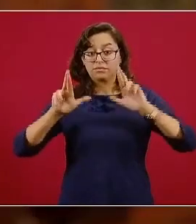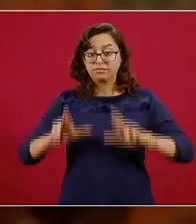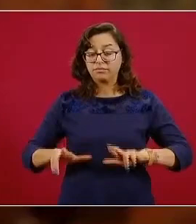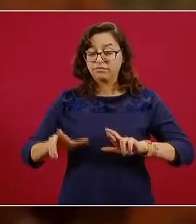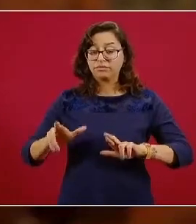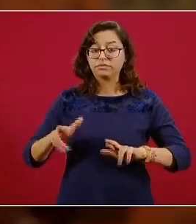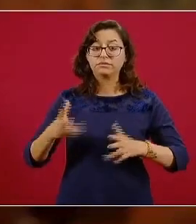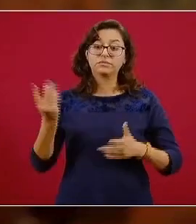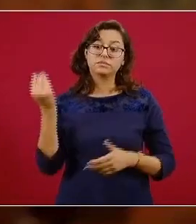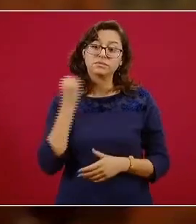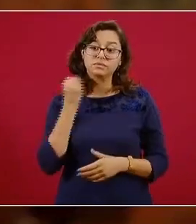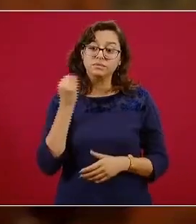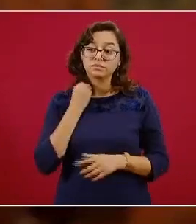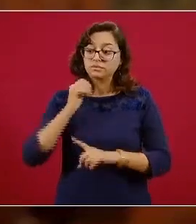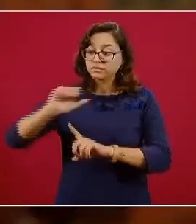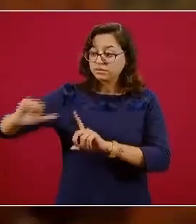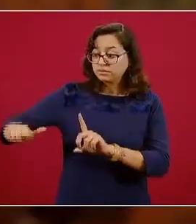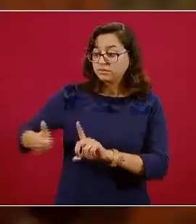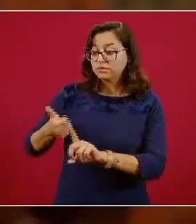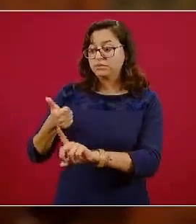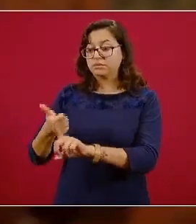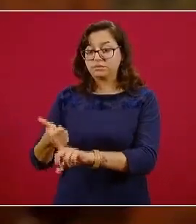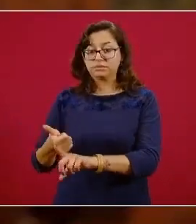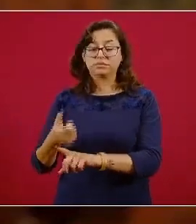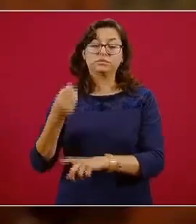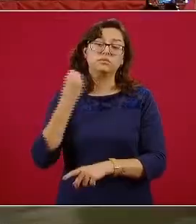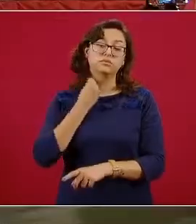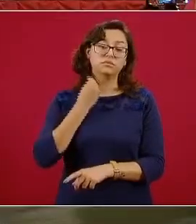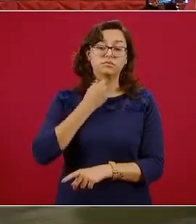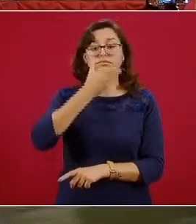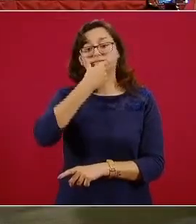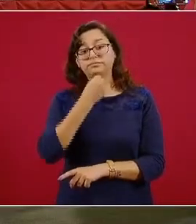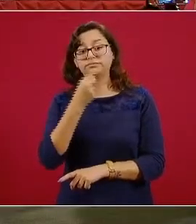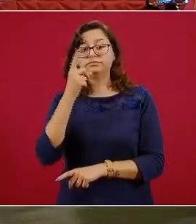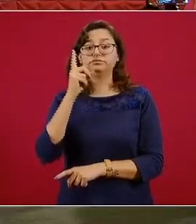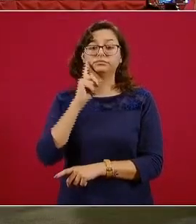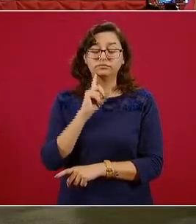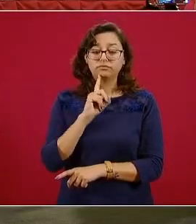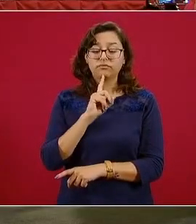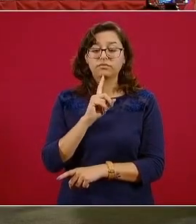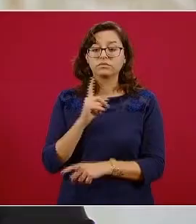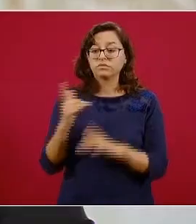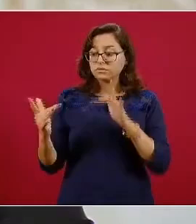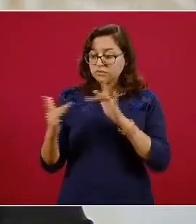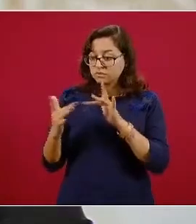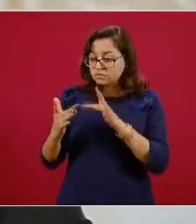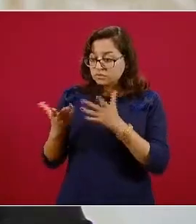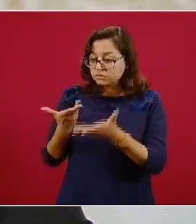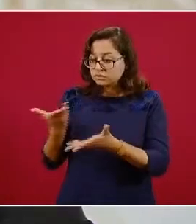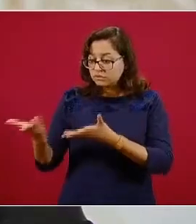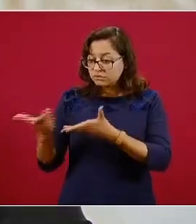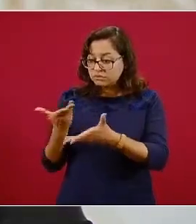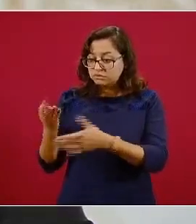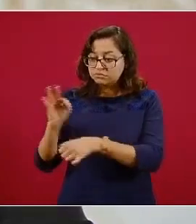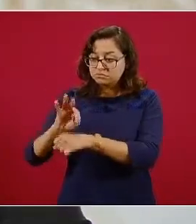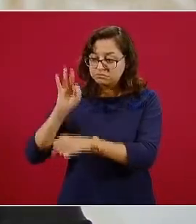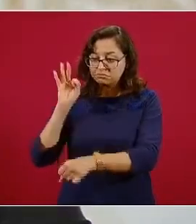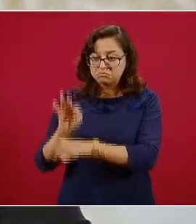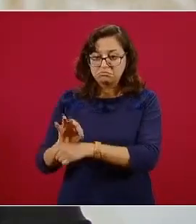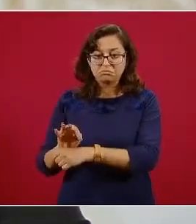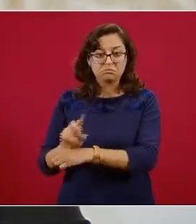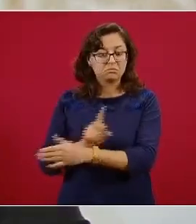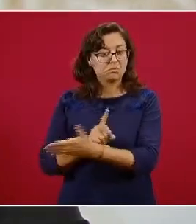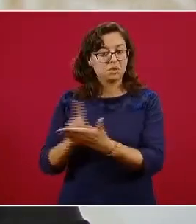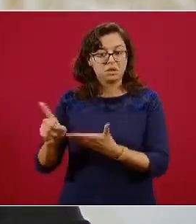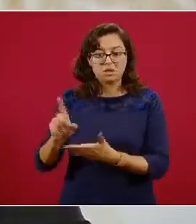de contar con una persona, un abogado o una abogada, que se desempeñe como intermediaria para asegurar el ejercicio de